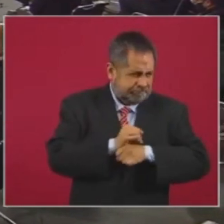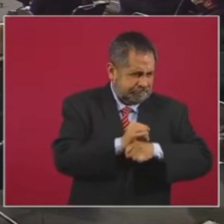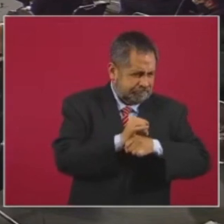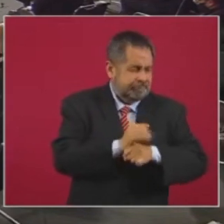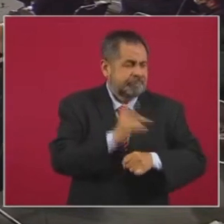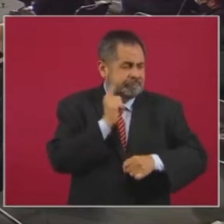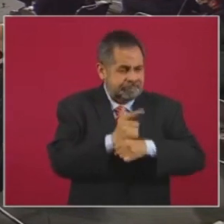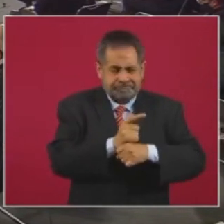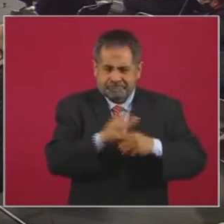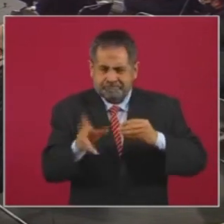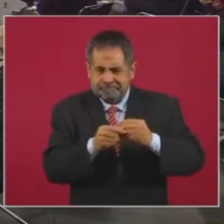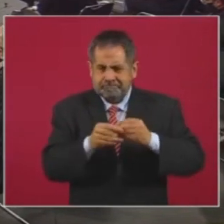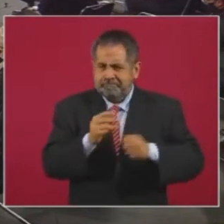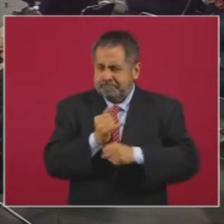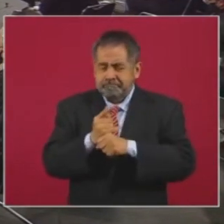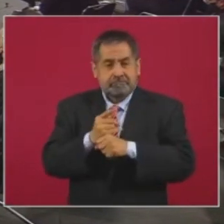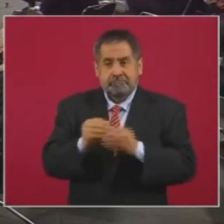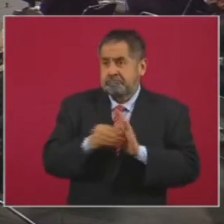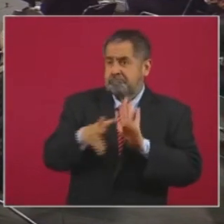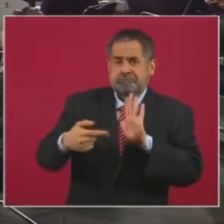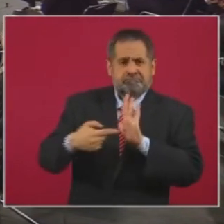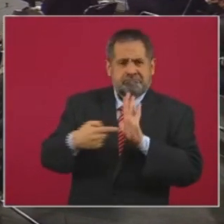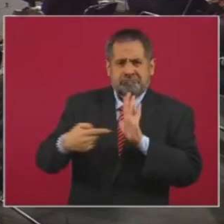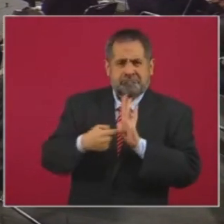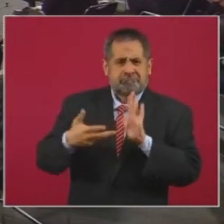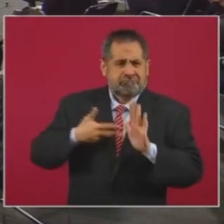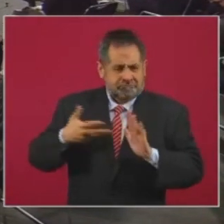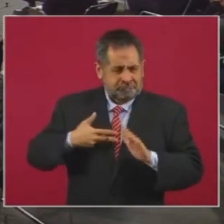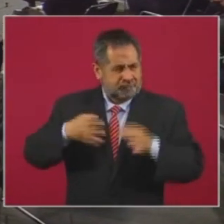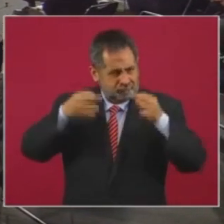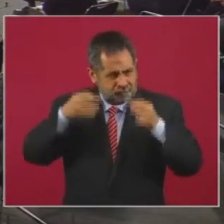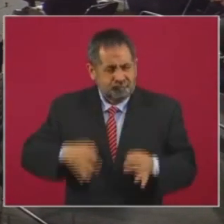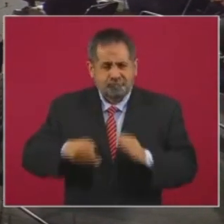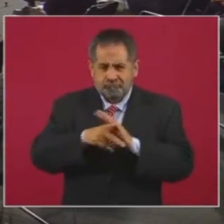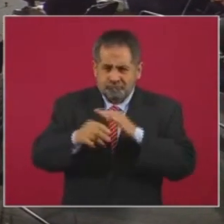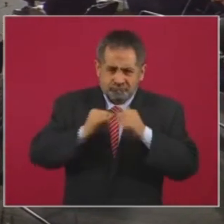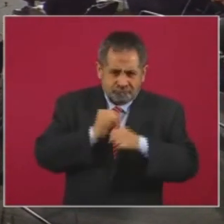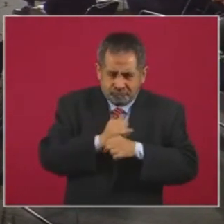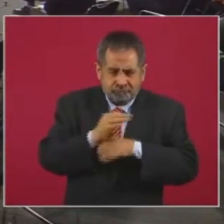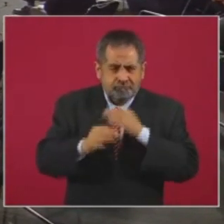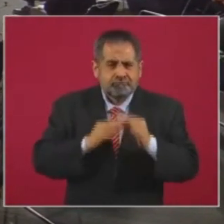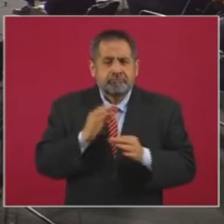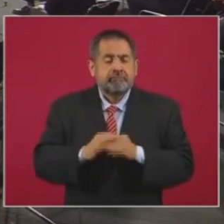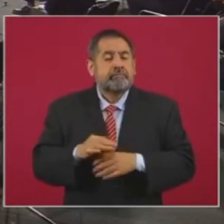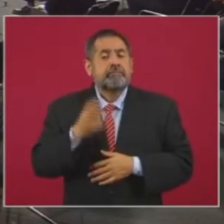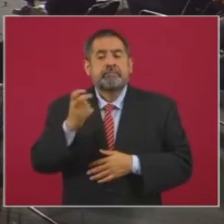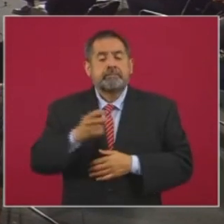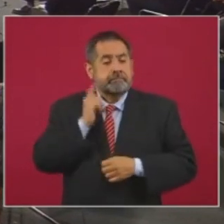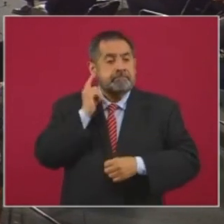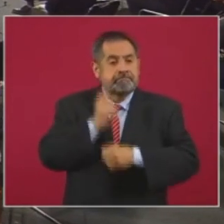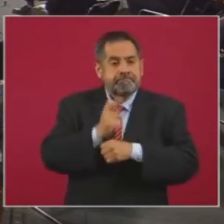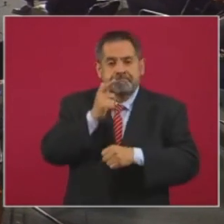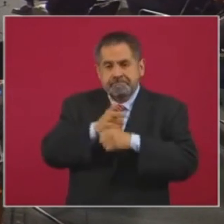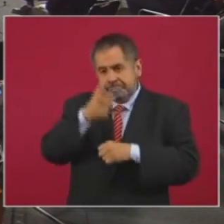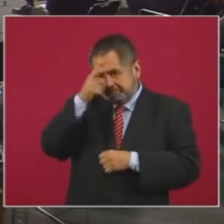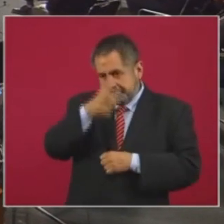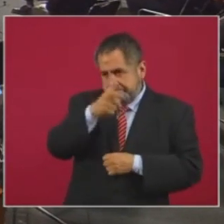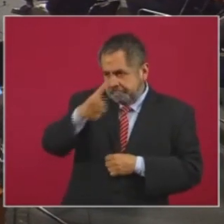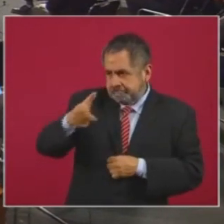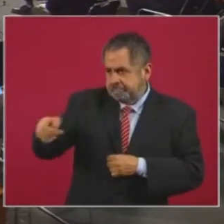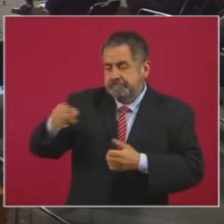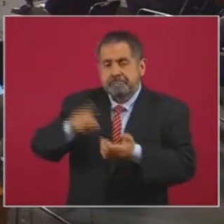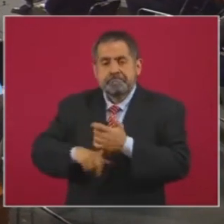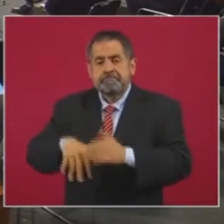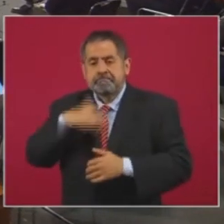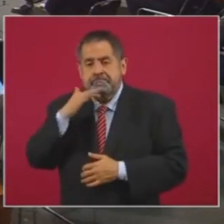investigación, todas bien documentadas, tal como lo exige el rigor periodístico. Con ello han salido a la luz diversas corruptelas y se han